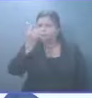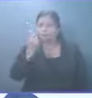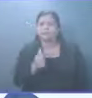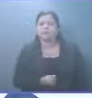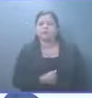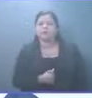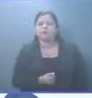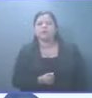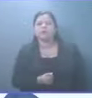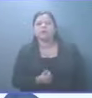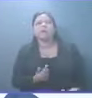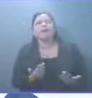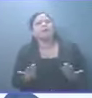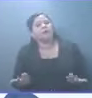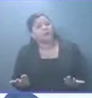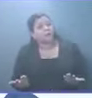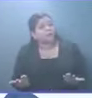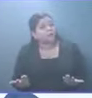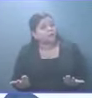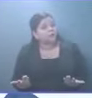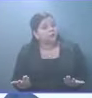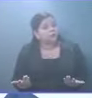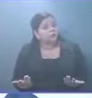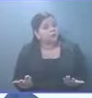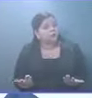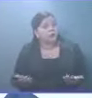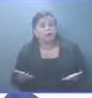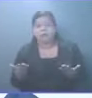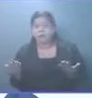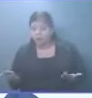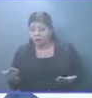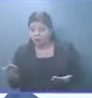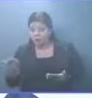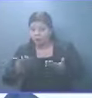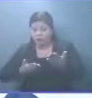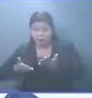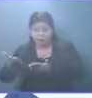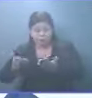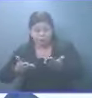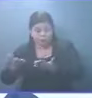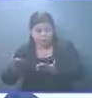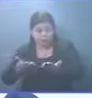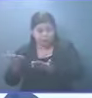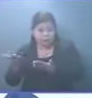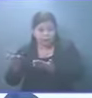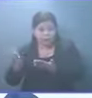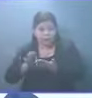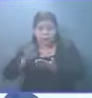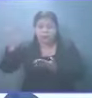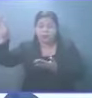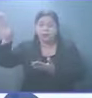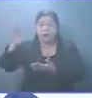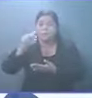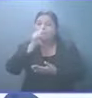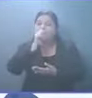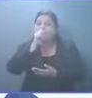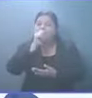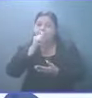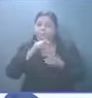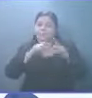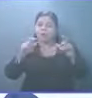¿Con quién me quedo? Con los servicios de navegación aérea que me dicen que salió el jet matrícula